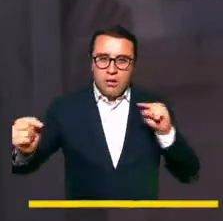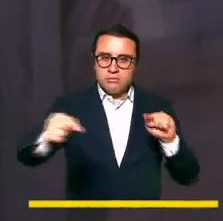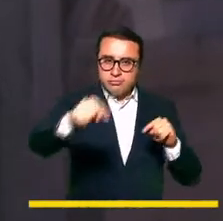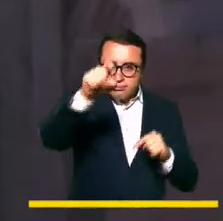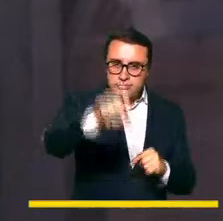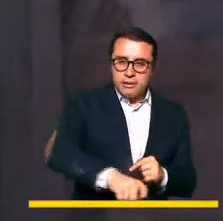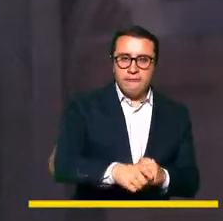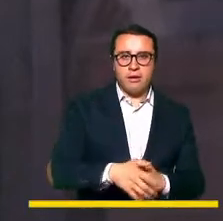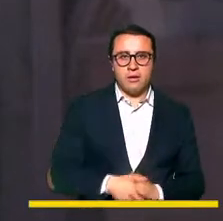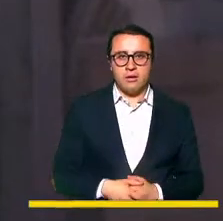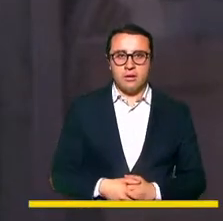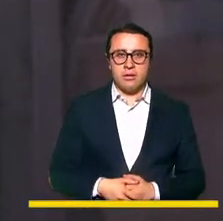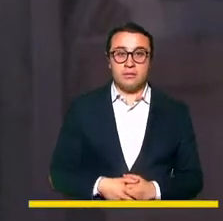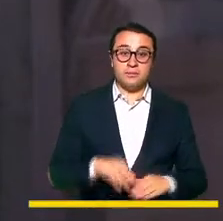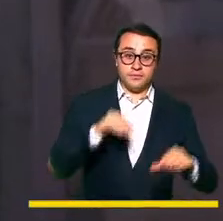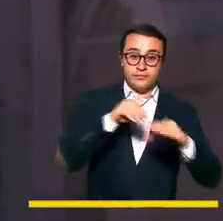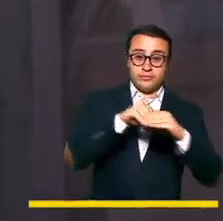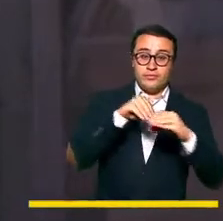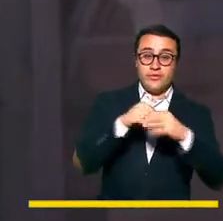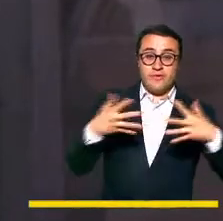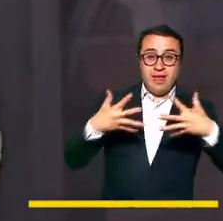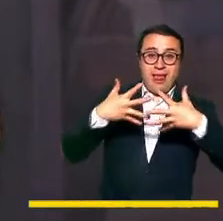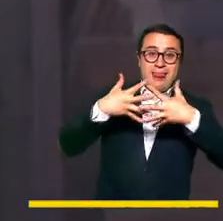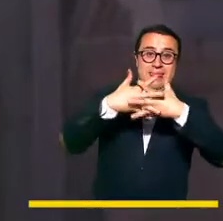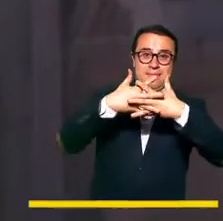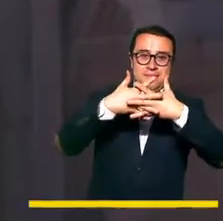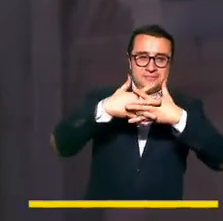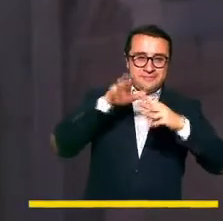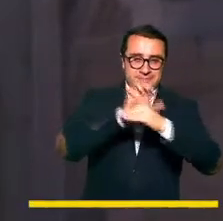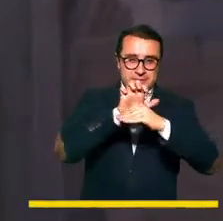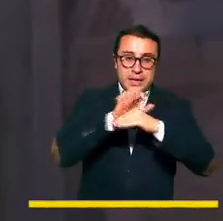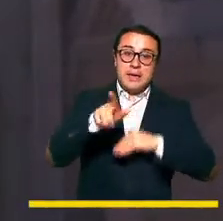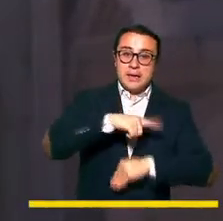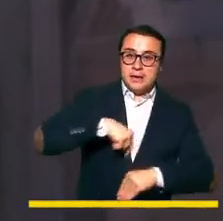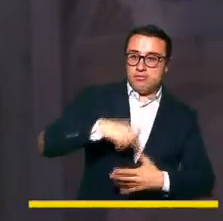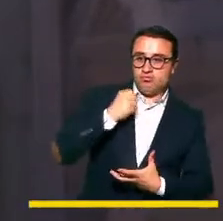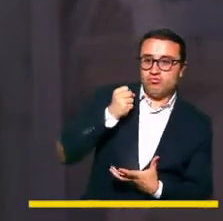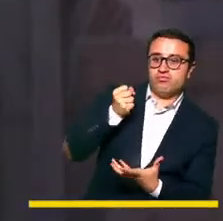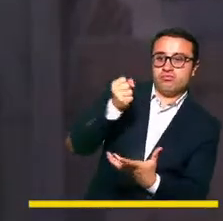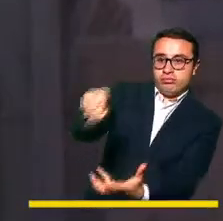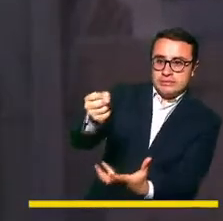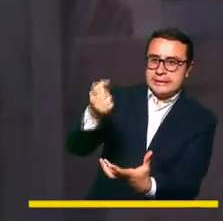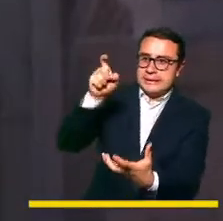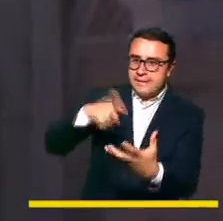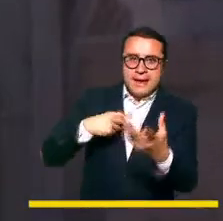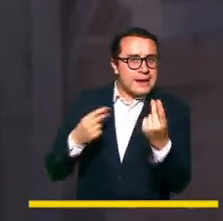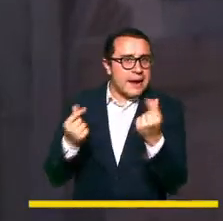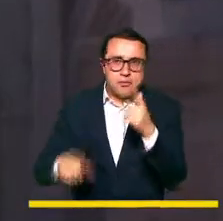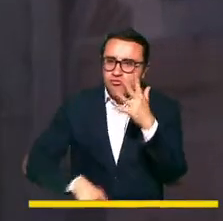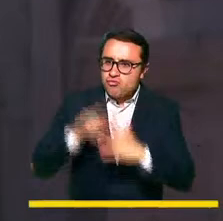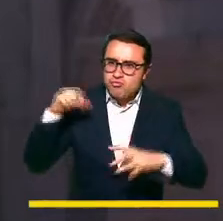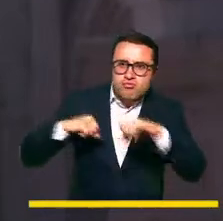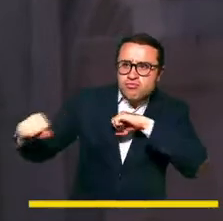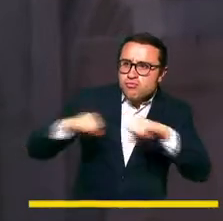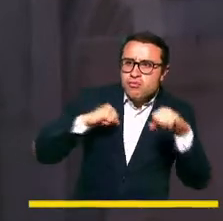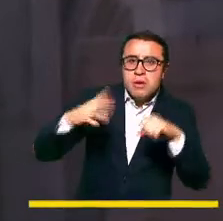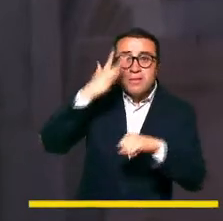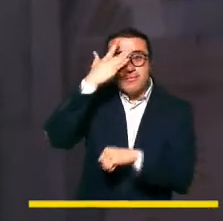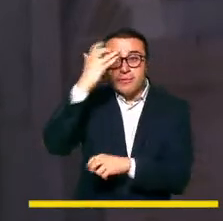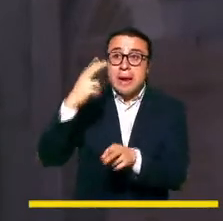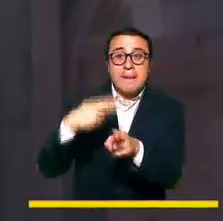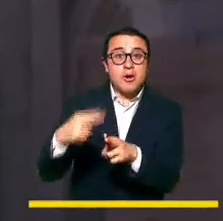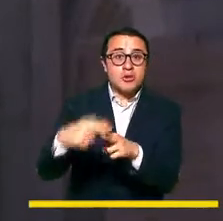en el fondo de adaptación, que se llama así, y desencadenarlo, porque ya viene el otro invierno, amenaza,